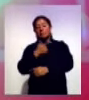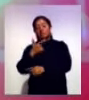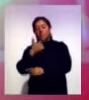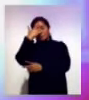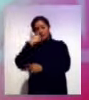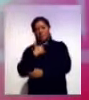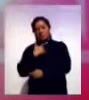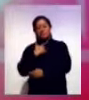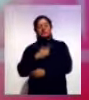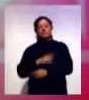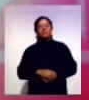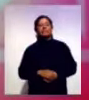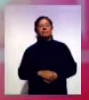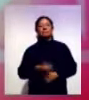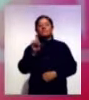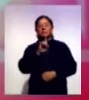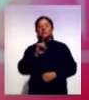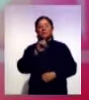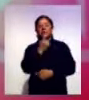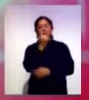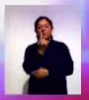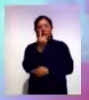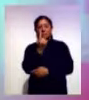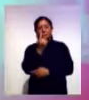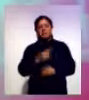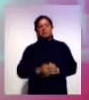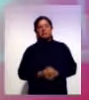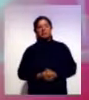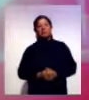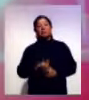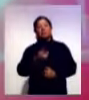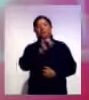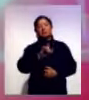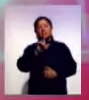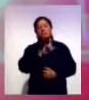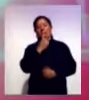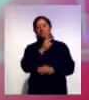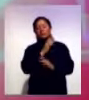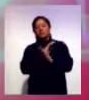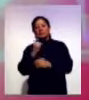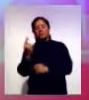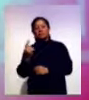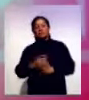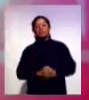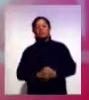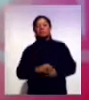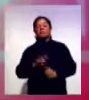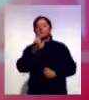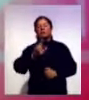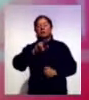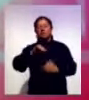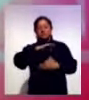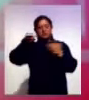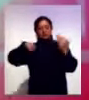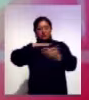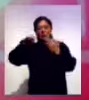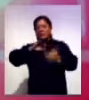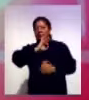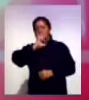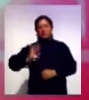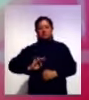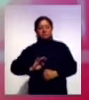noche. Matiné, domingo a la 1. Lunes, 2x1. Martes, todos con